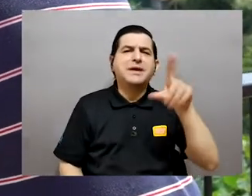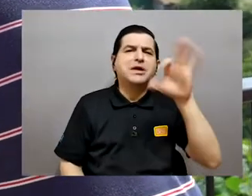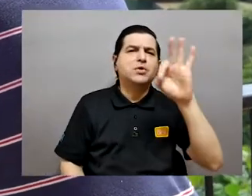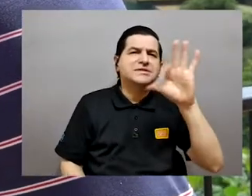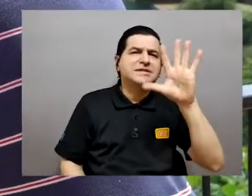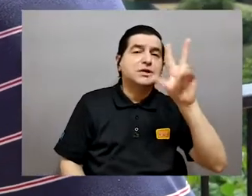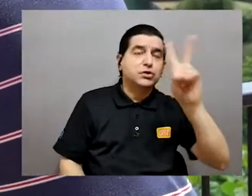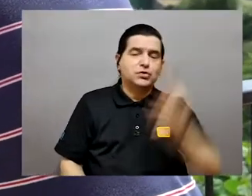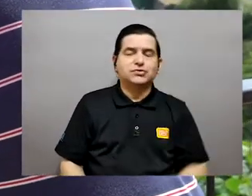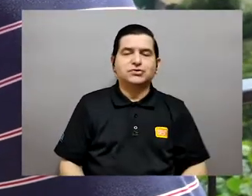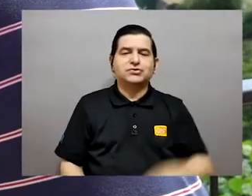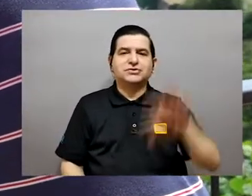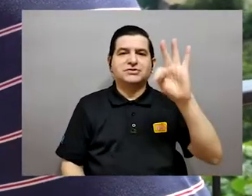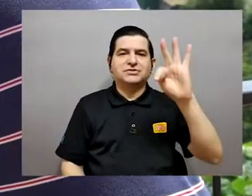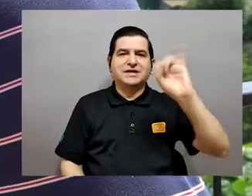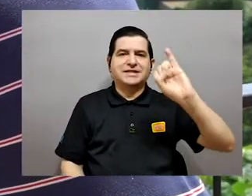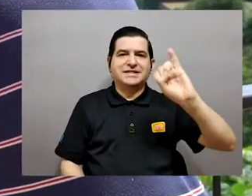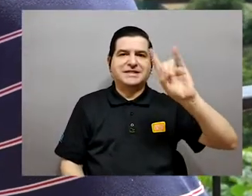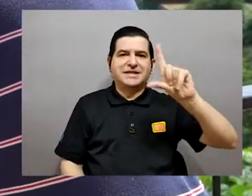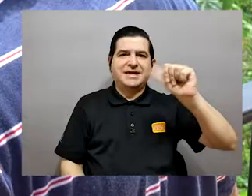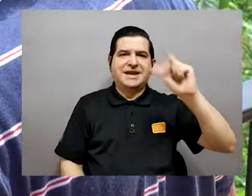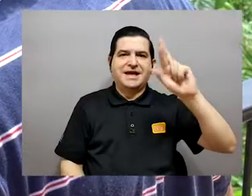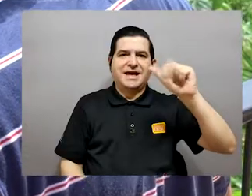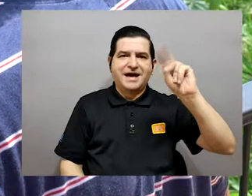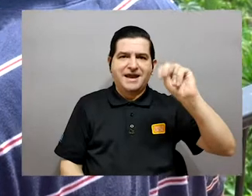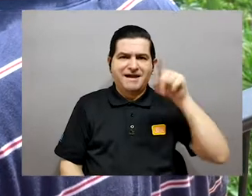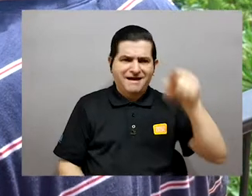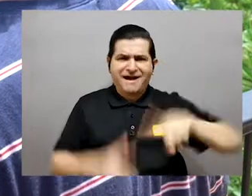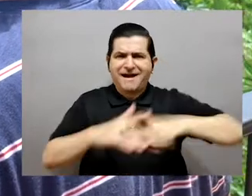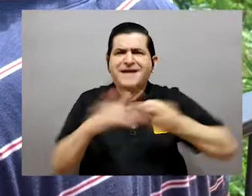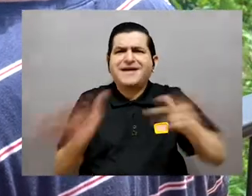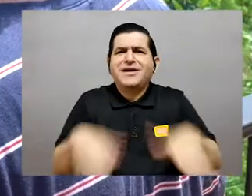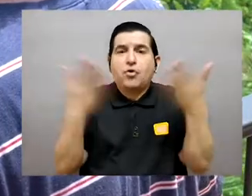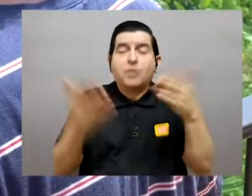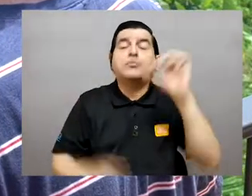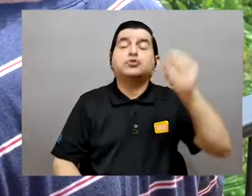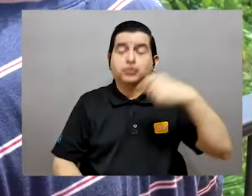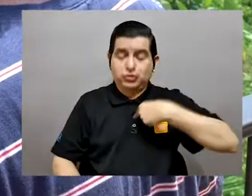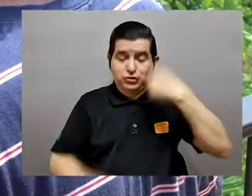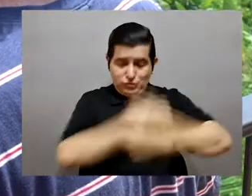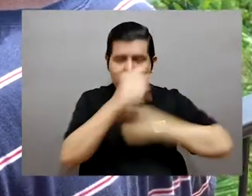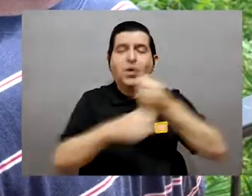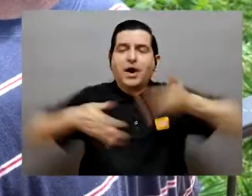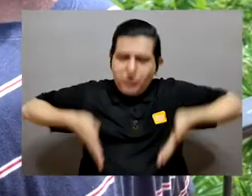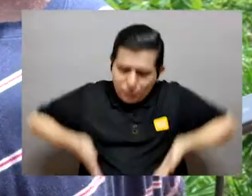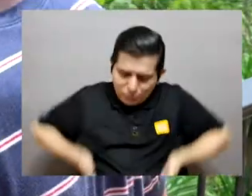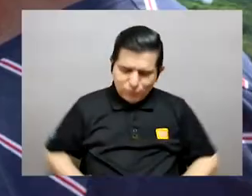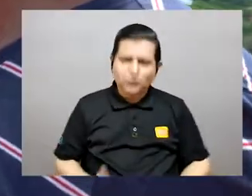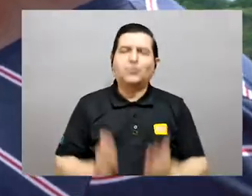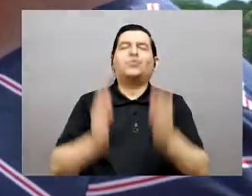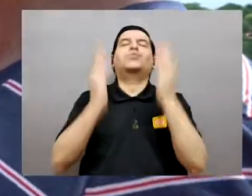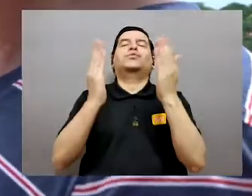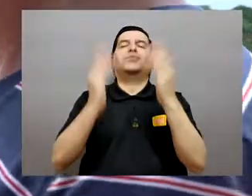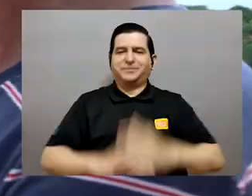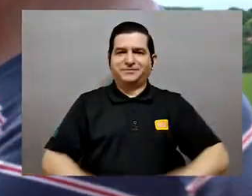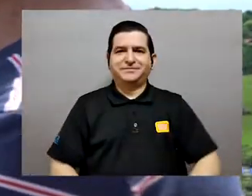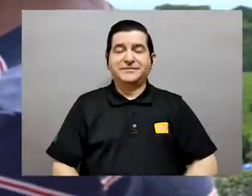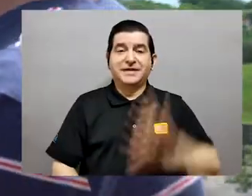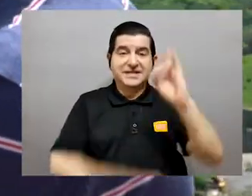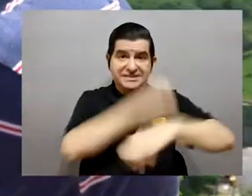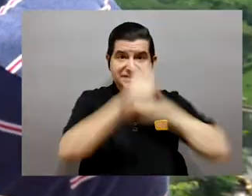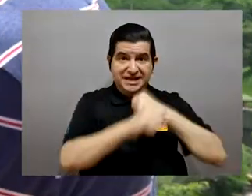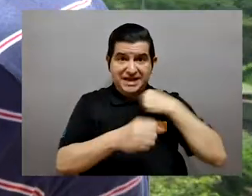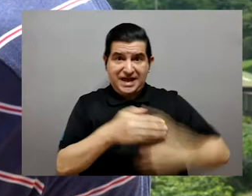Mi padre, él era un hombre extraordinario. O sea, yo era el que estaba más sorprendido en toda la